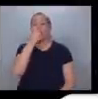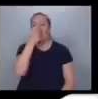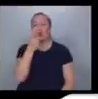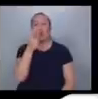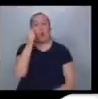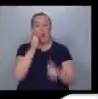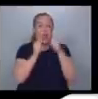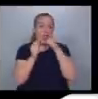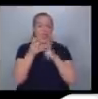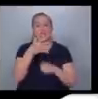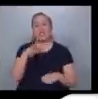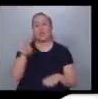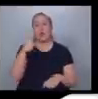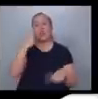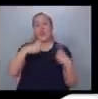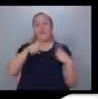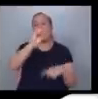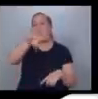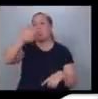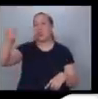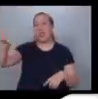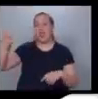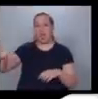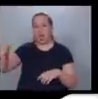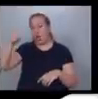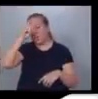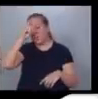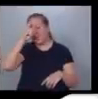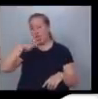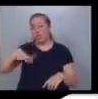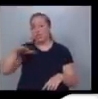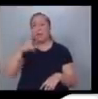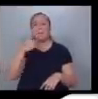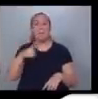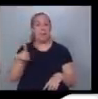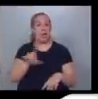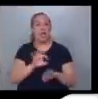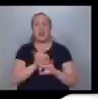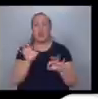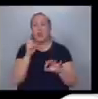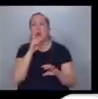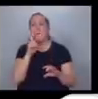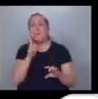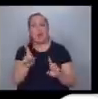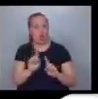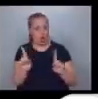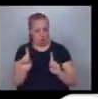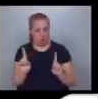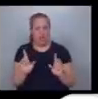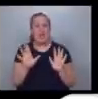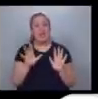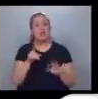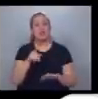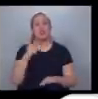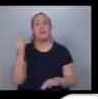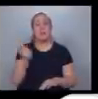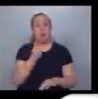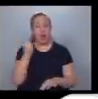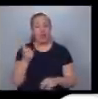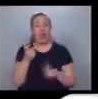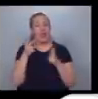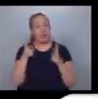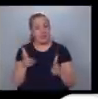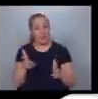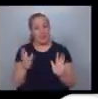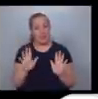trasladados a diferentes hospitales de la zona, pero ninguno corre riesgo de vida. Sí, eso es bueno. Eso es importantísimo recalcar. Sí,